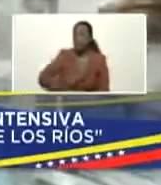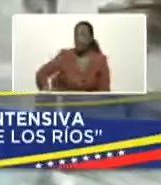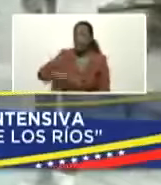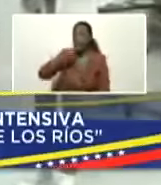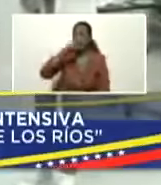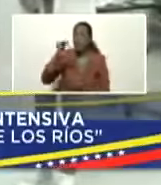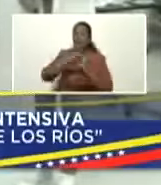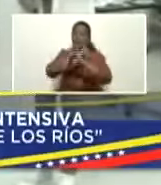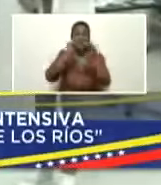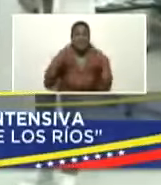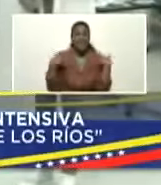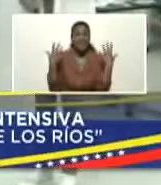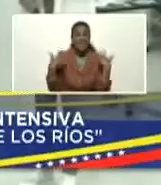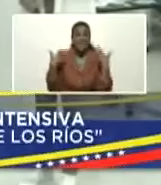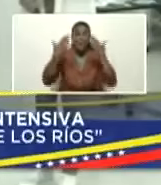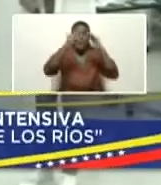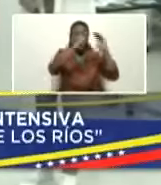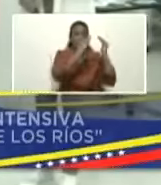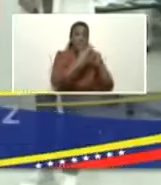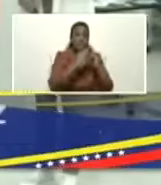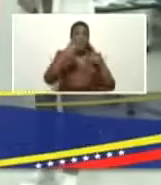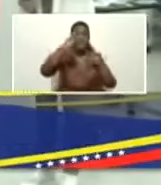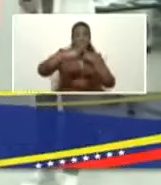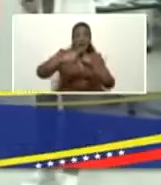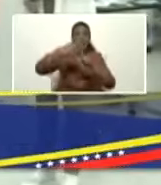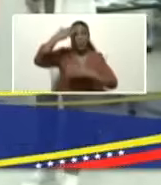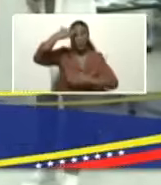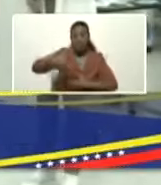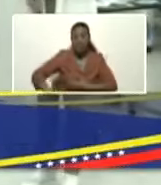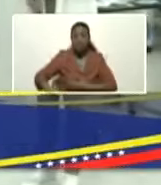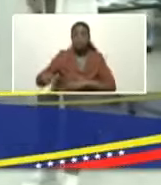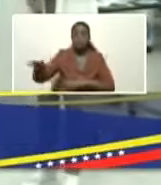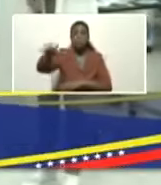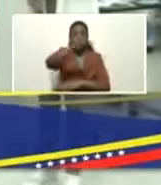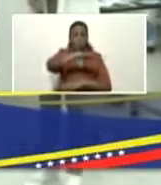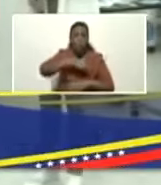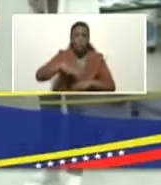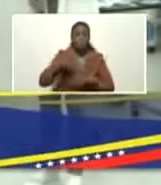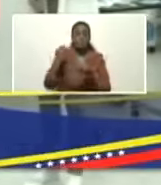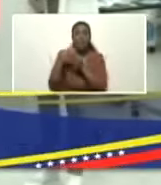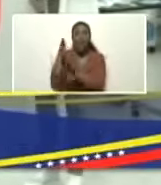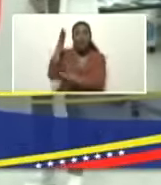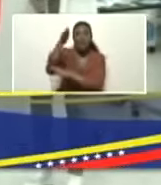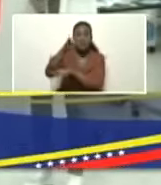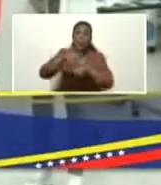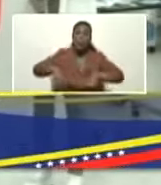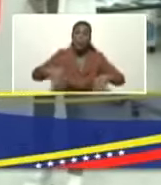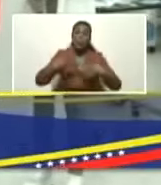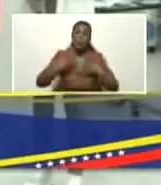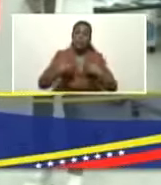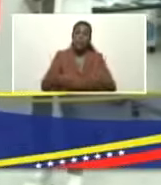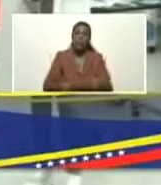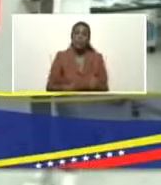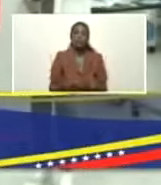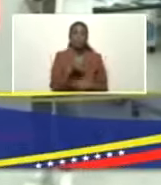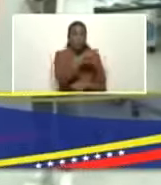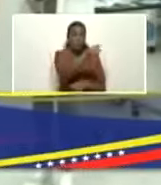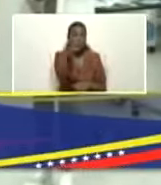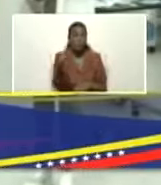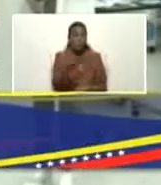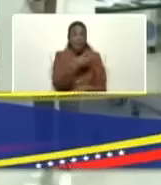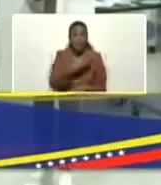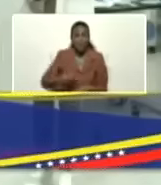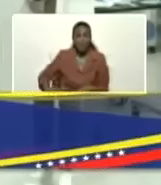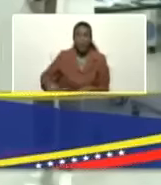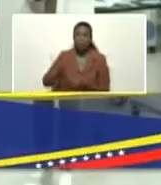felices porque las bricomiles son una bendición. Las bricomiles llegaron para quedarse y usted,